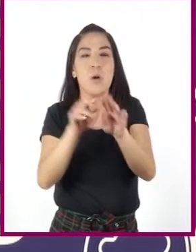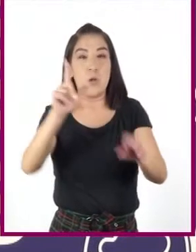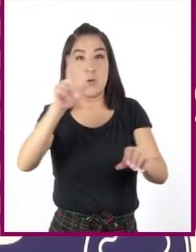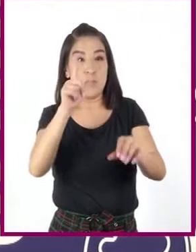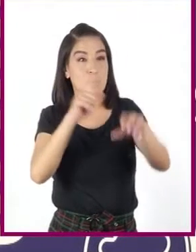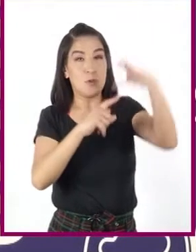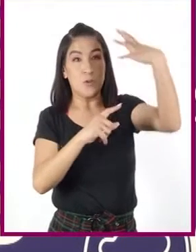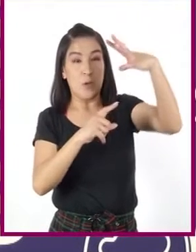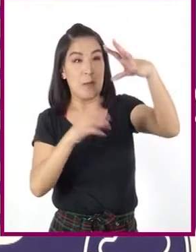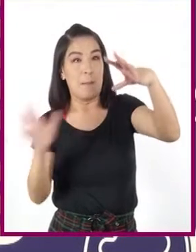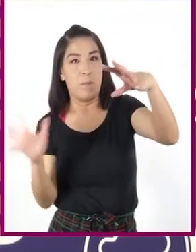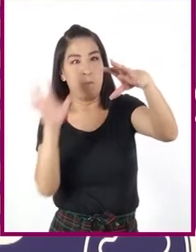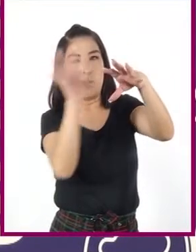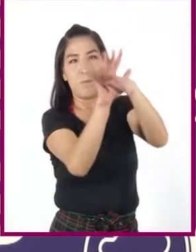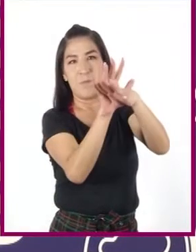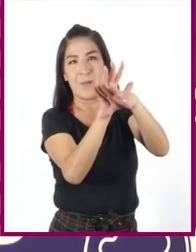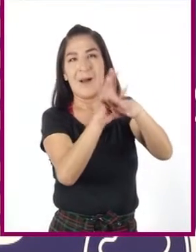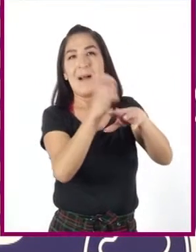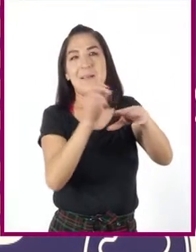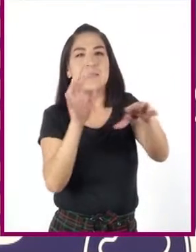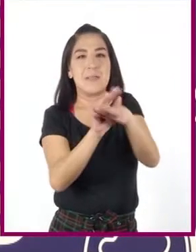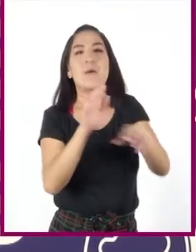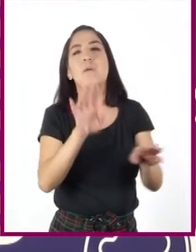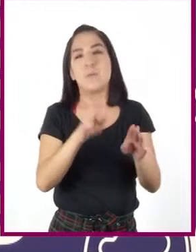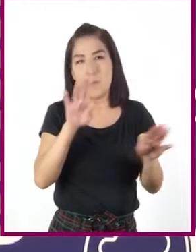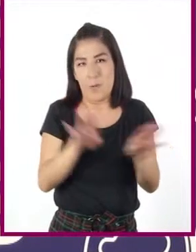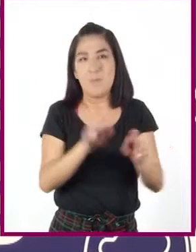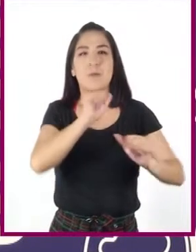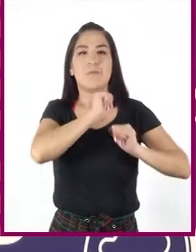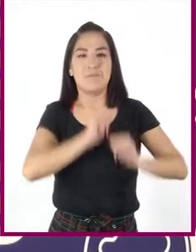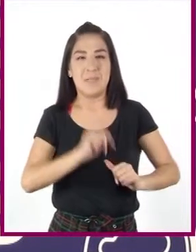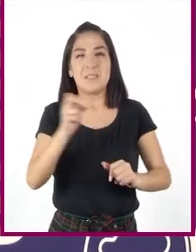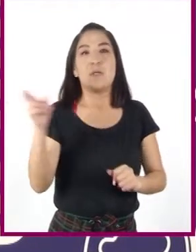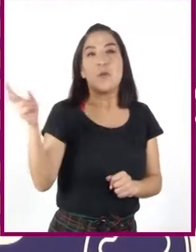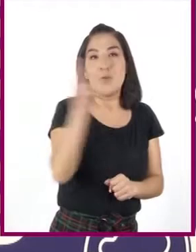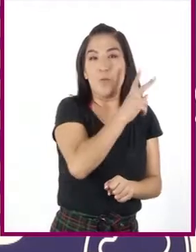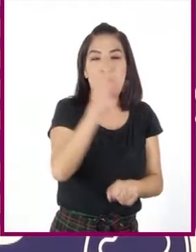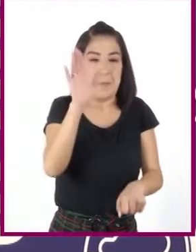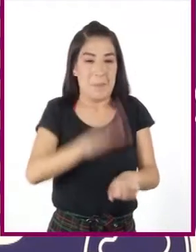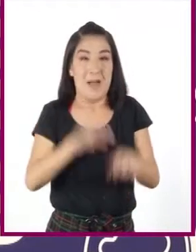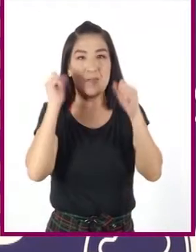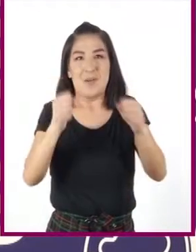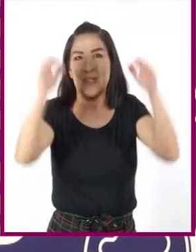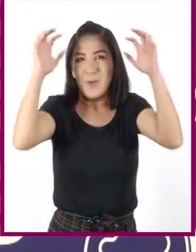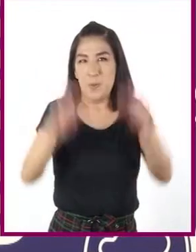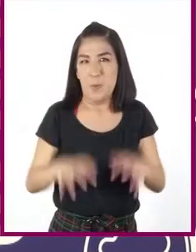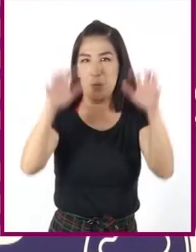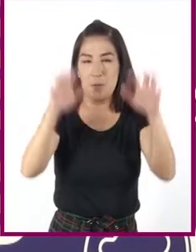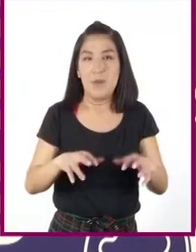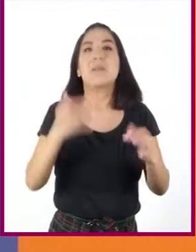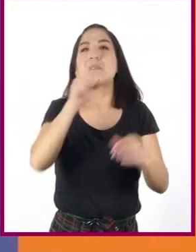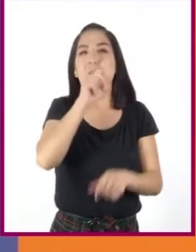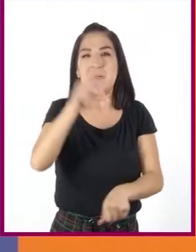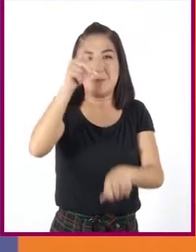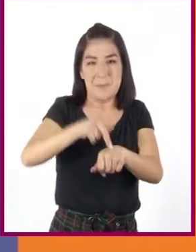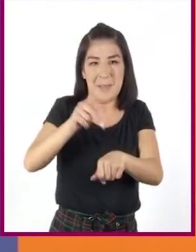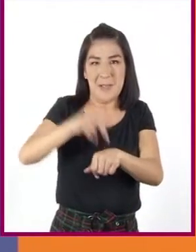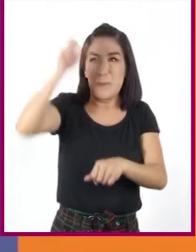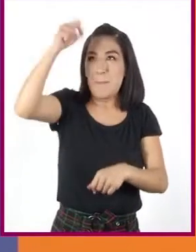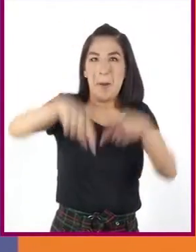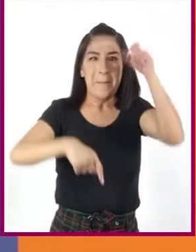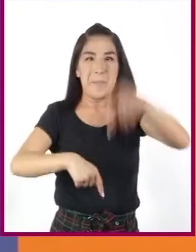solar. Estas son las nubes encargadas de formar precipitaciones intensas y llegan a producir granizo.